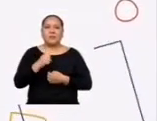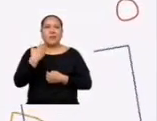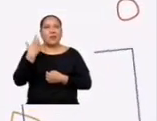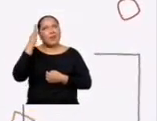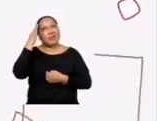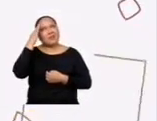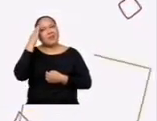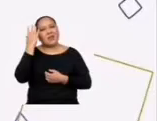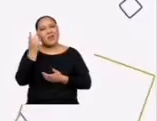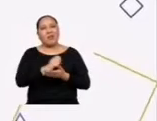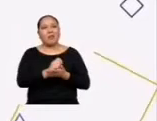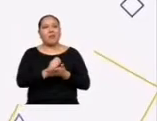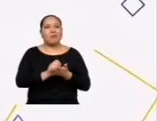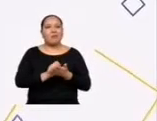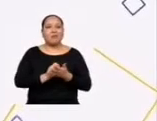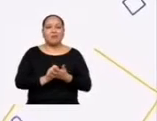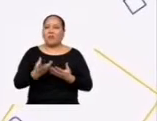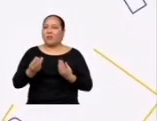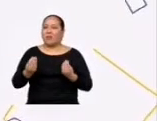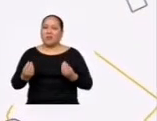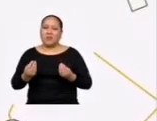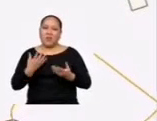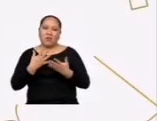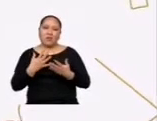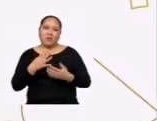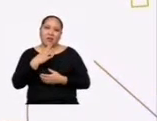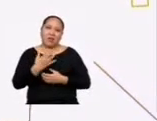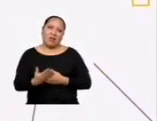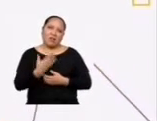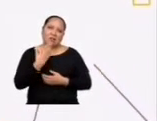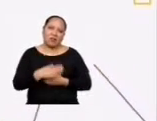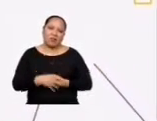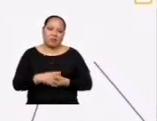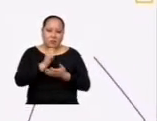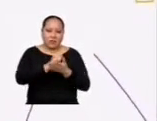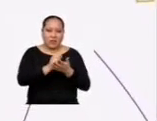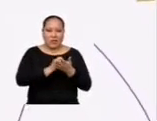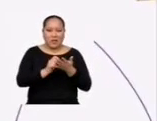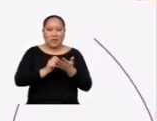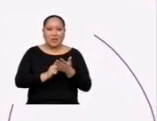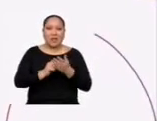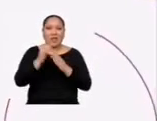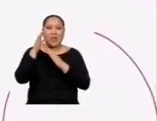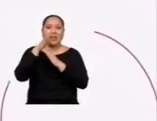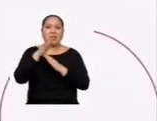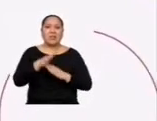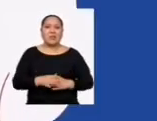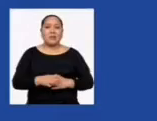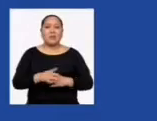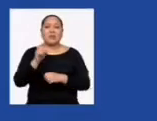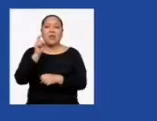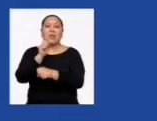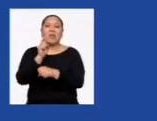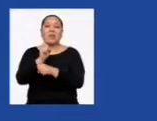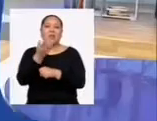veces exagero o digo cosas inconscientes. Gracias. Mi texto es sobre la discriminación en la